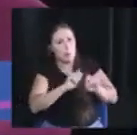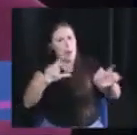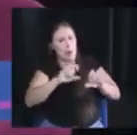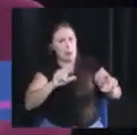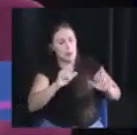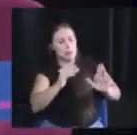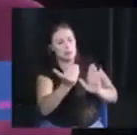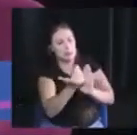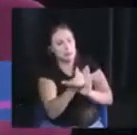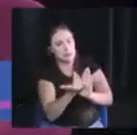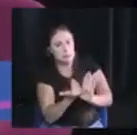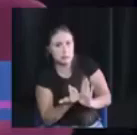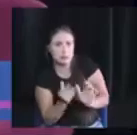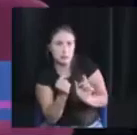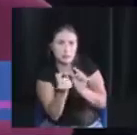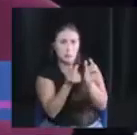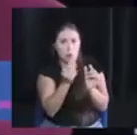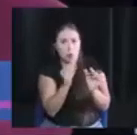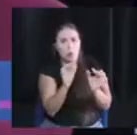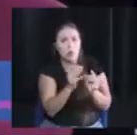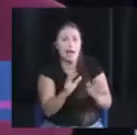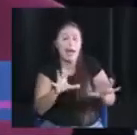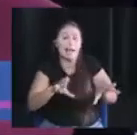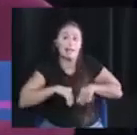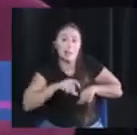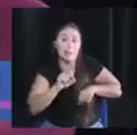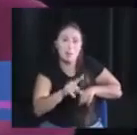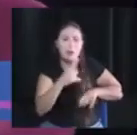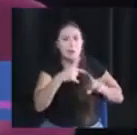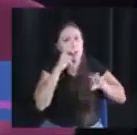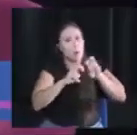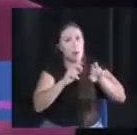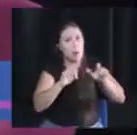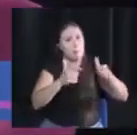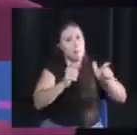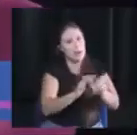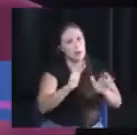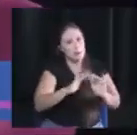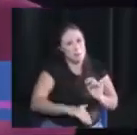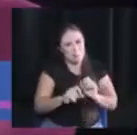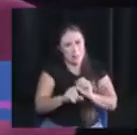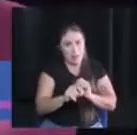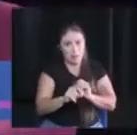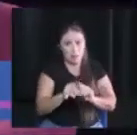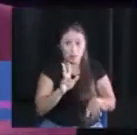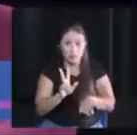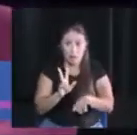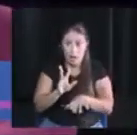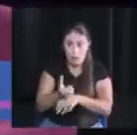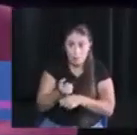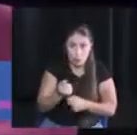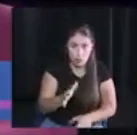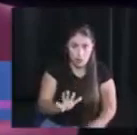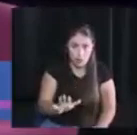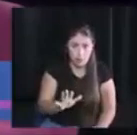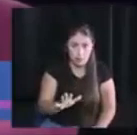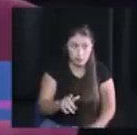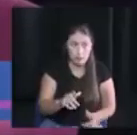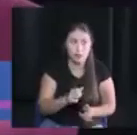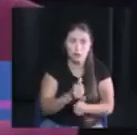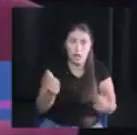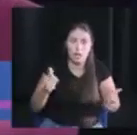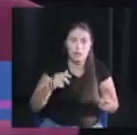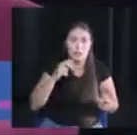cosas malas sin tratar de desempeorarlas. Si respaldando eso se logra un gran despliegue